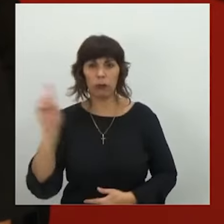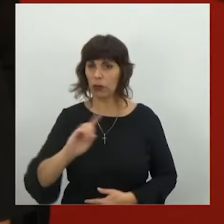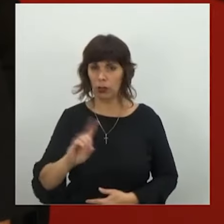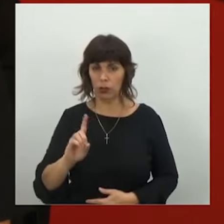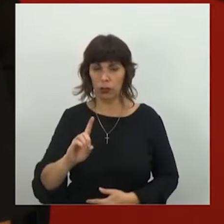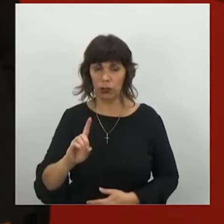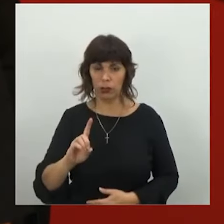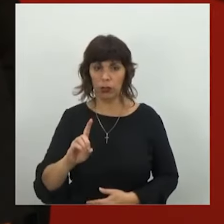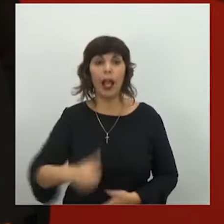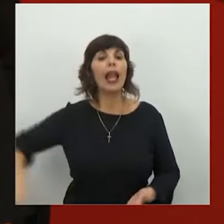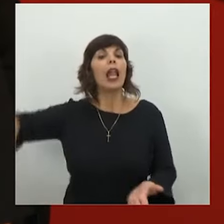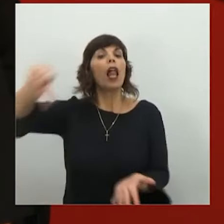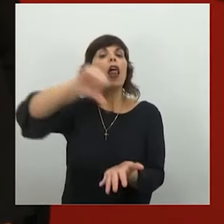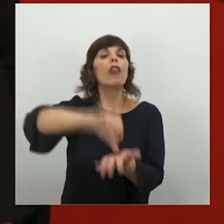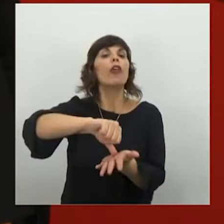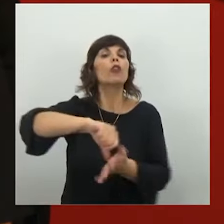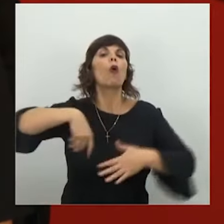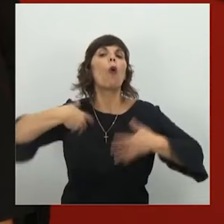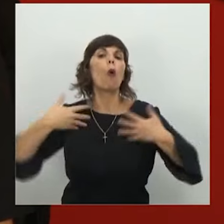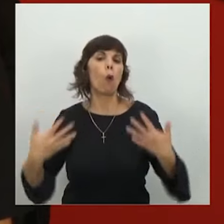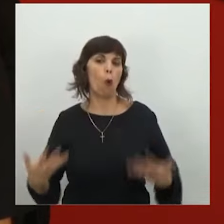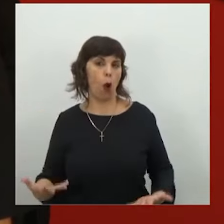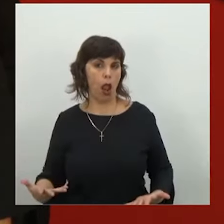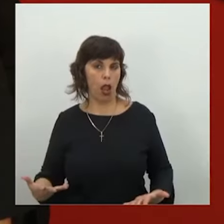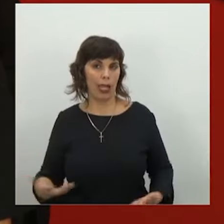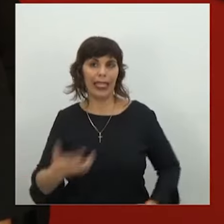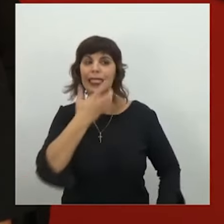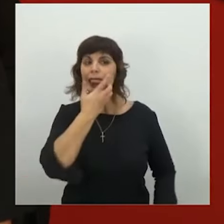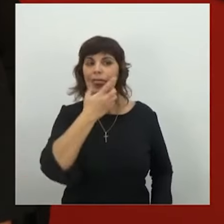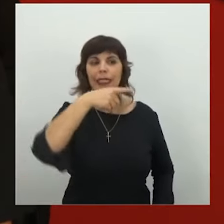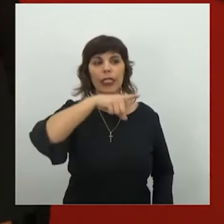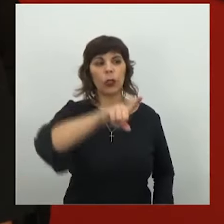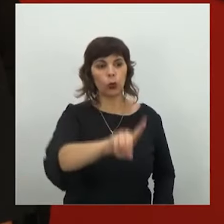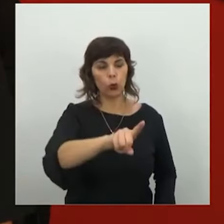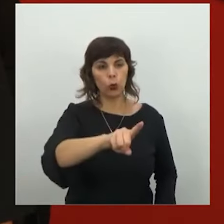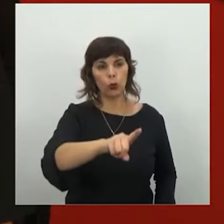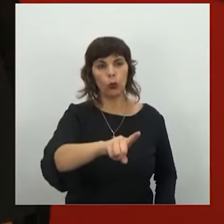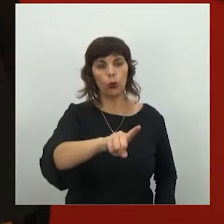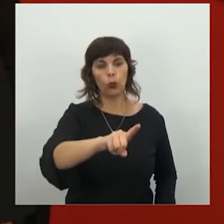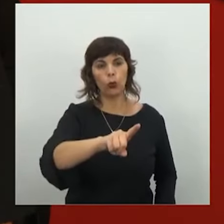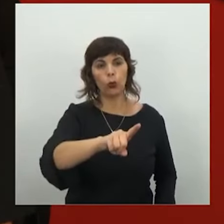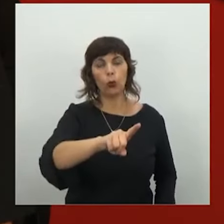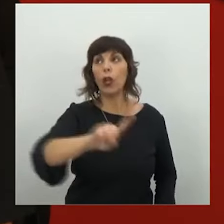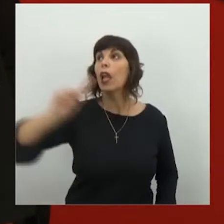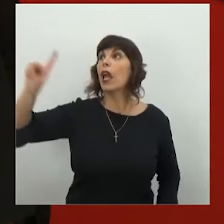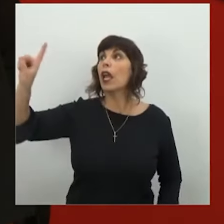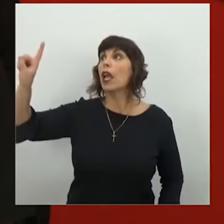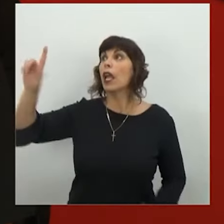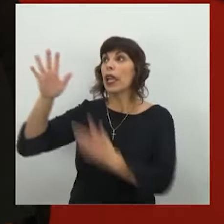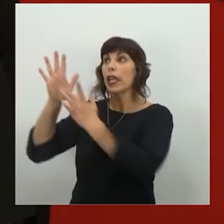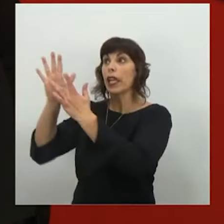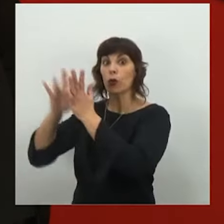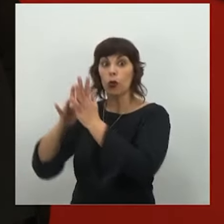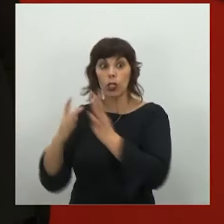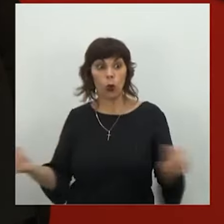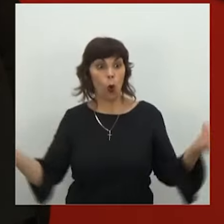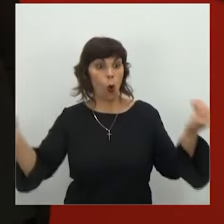es el centro de todo. Si no tienes una relación verdadera con